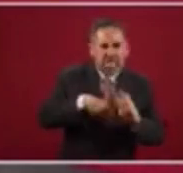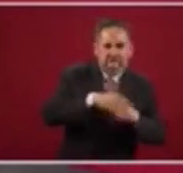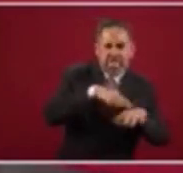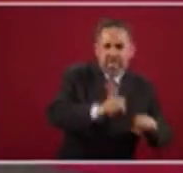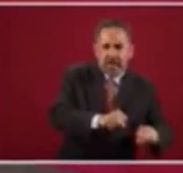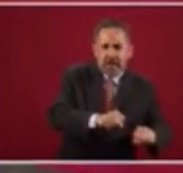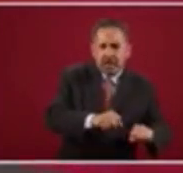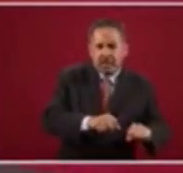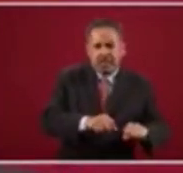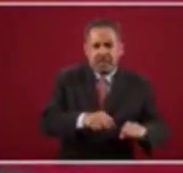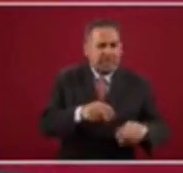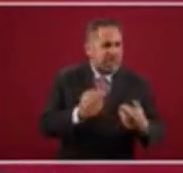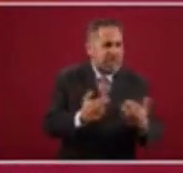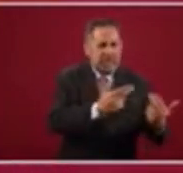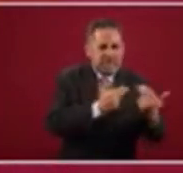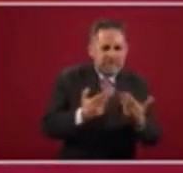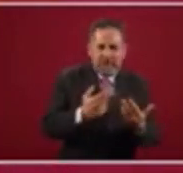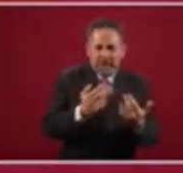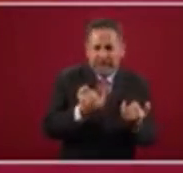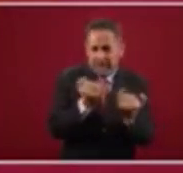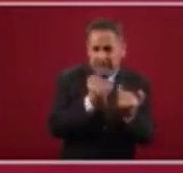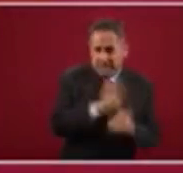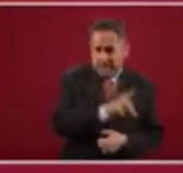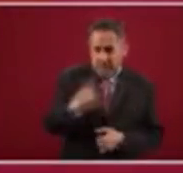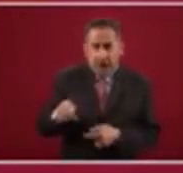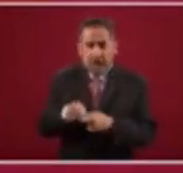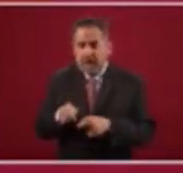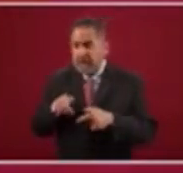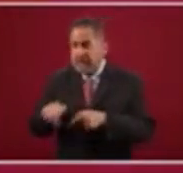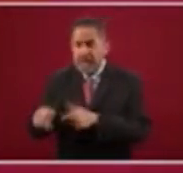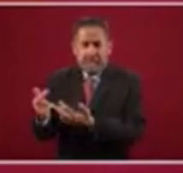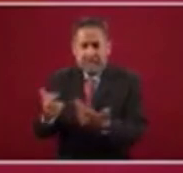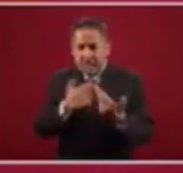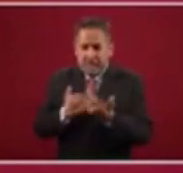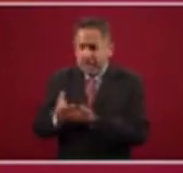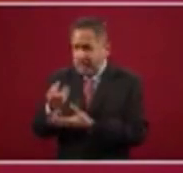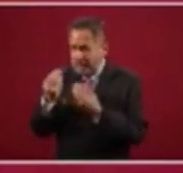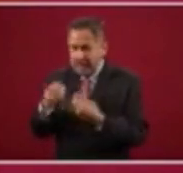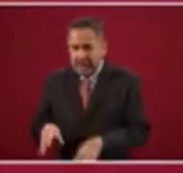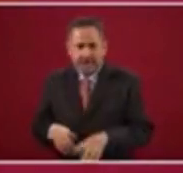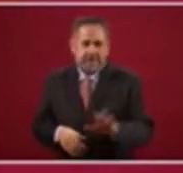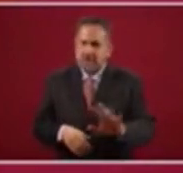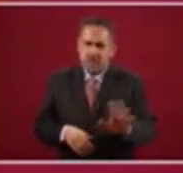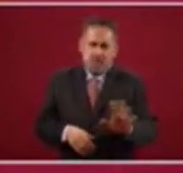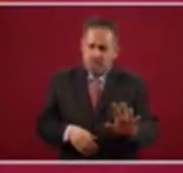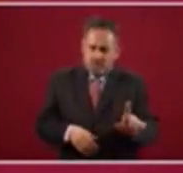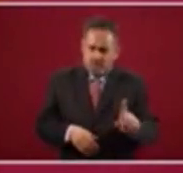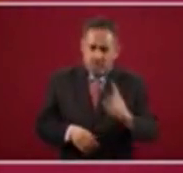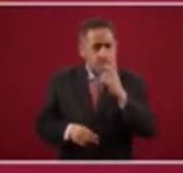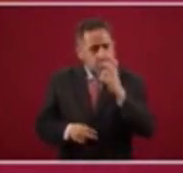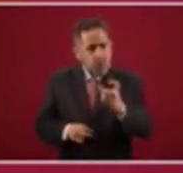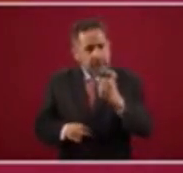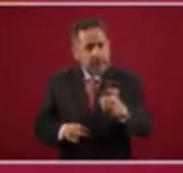¿Que hagan y deshagan? No, si para eso es la democracia.